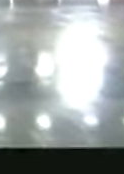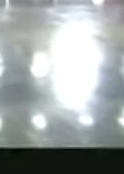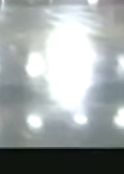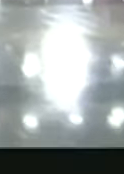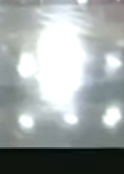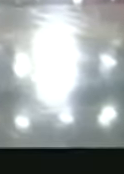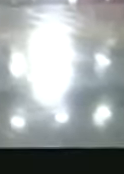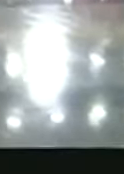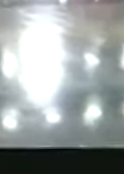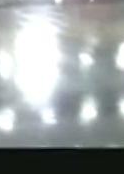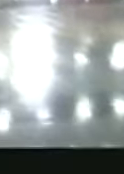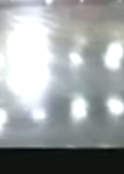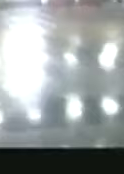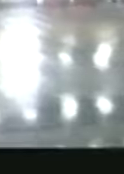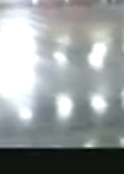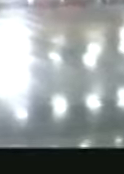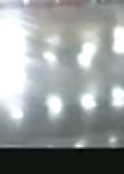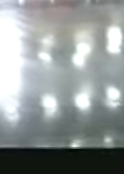Hombro.